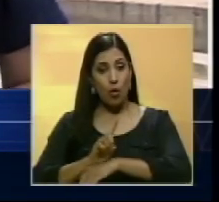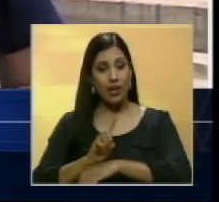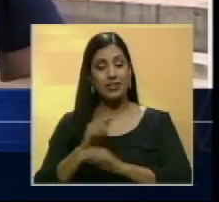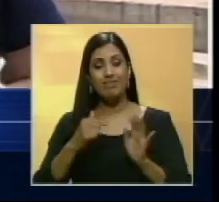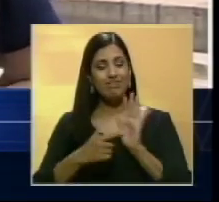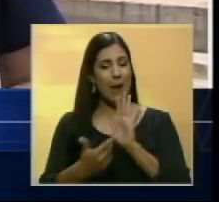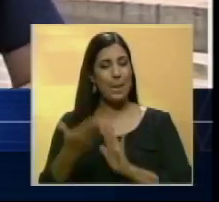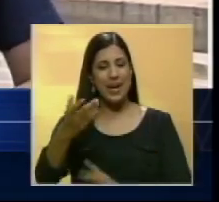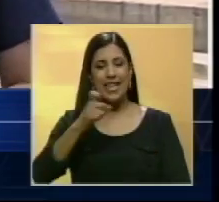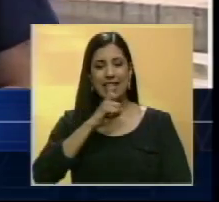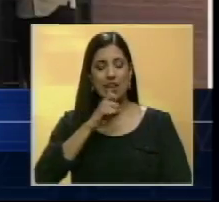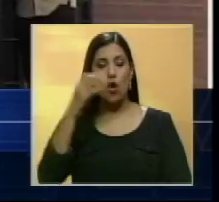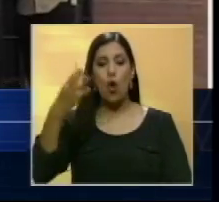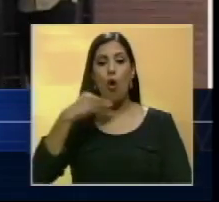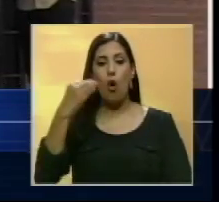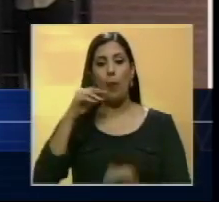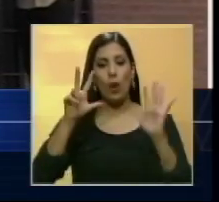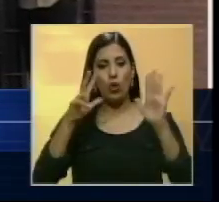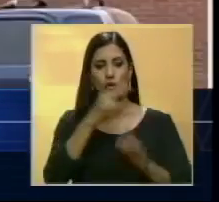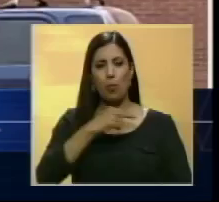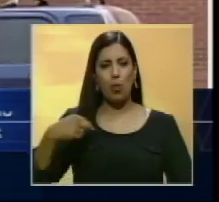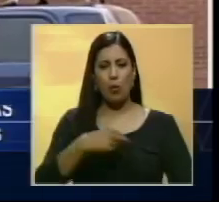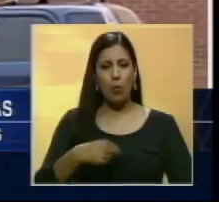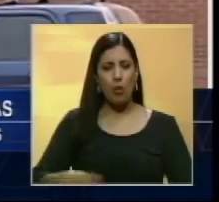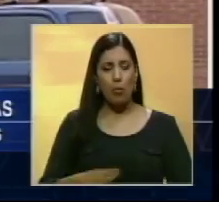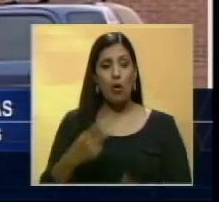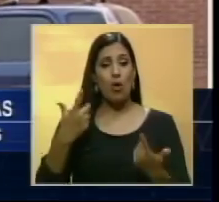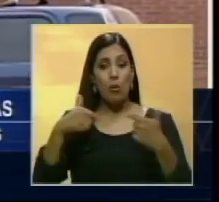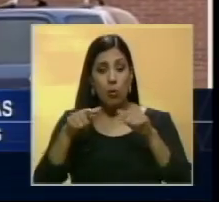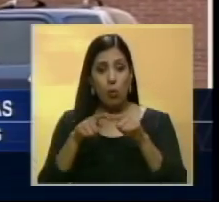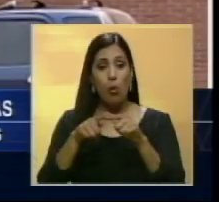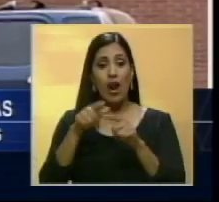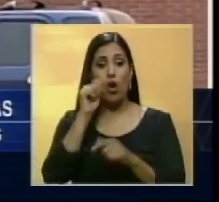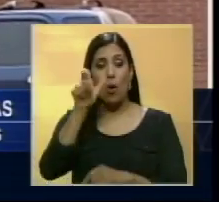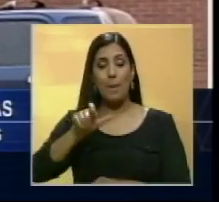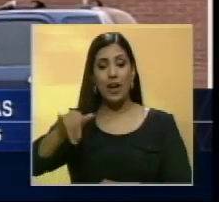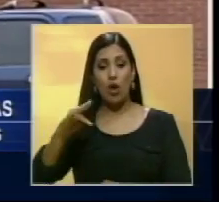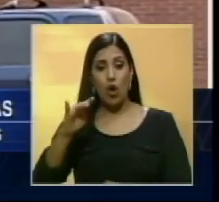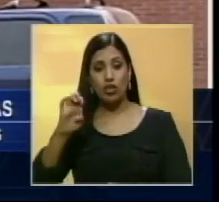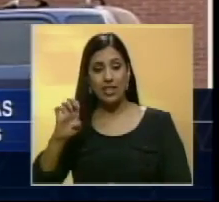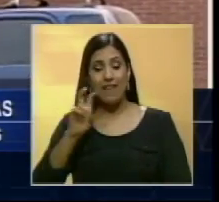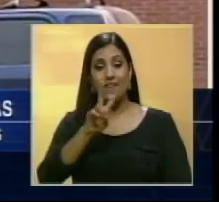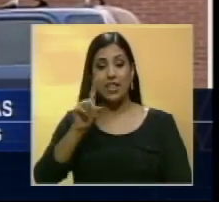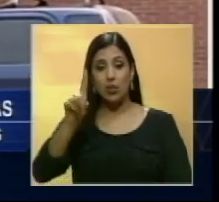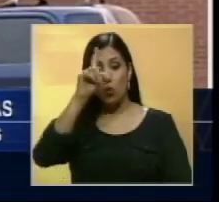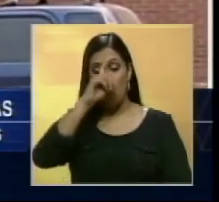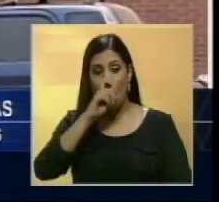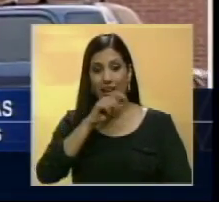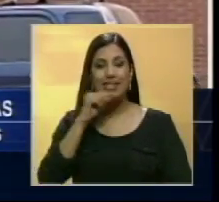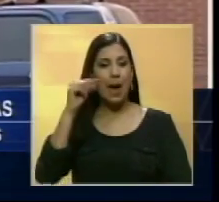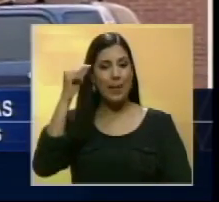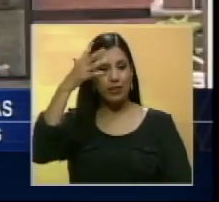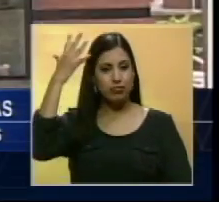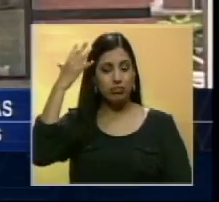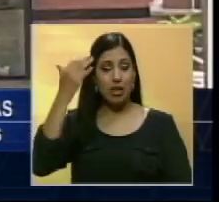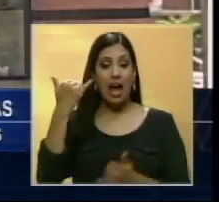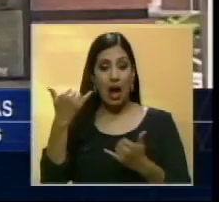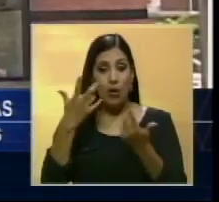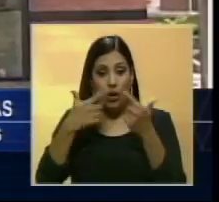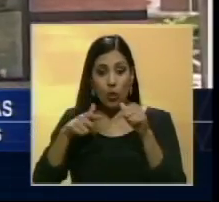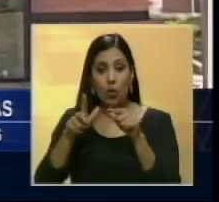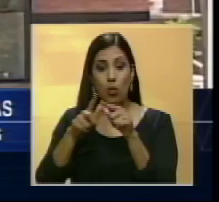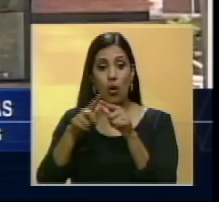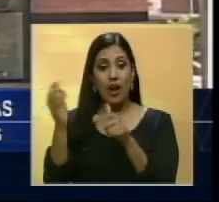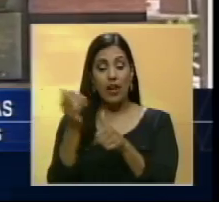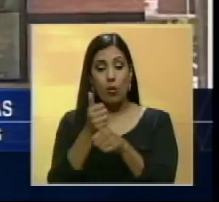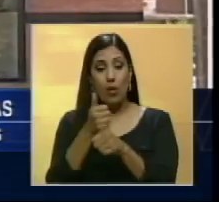ellas resaltan el hallazgo de un joven con 8 tiros, quien fue identificado como José Leonel Guzmán, de 21 años, alias El Catire, quien fue encontrado en el sector